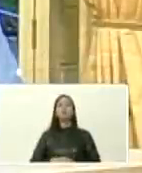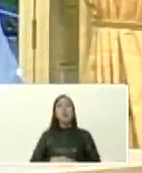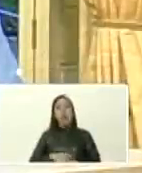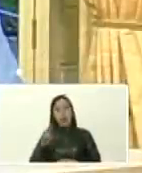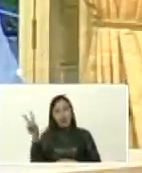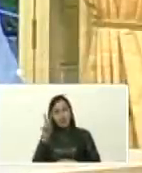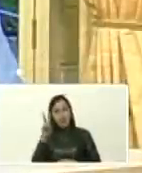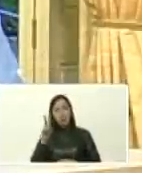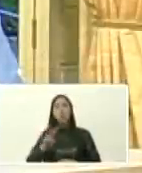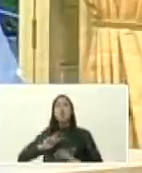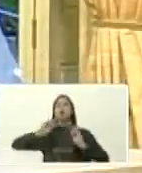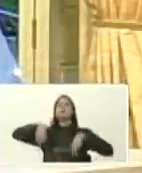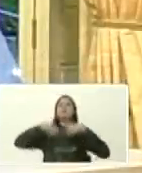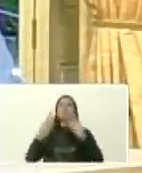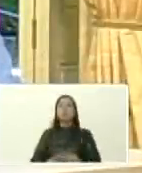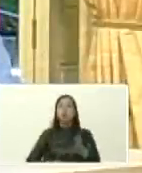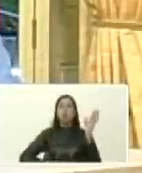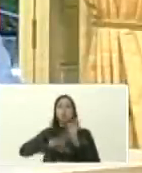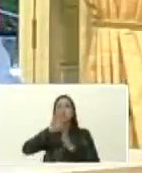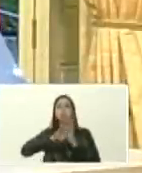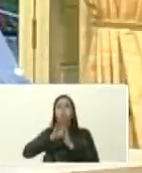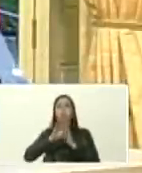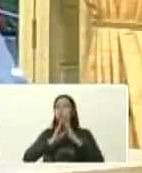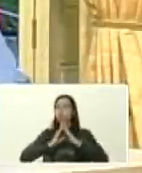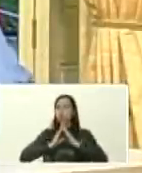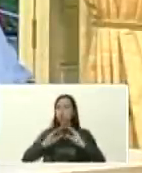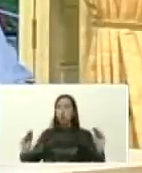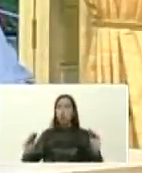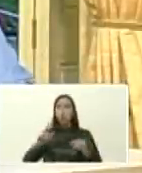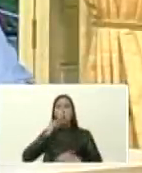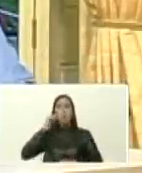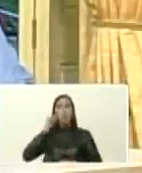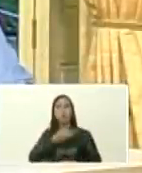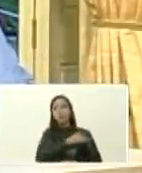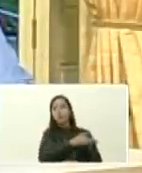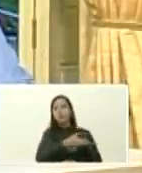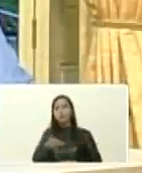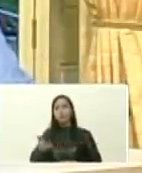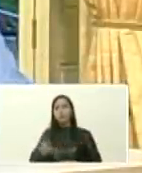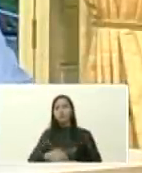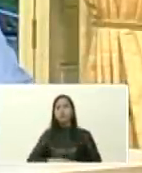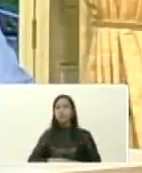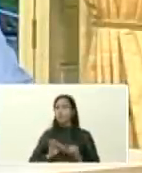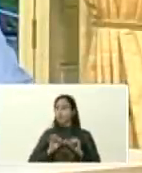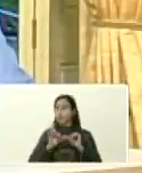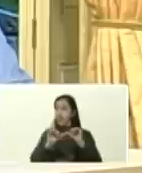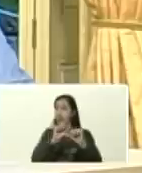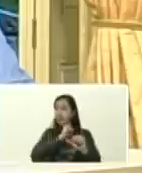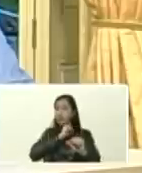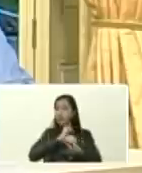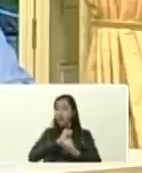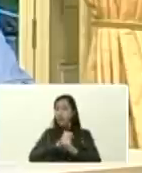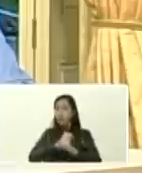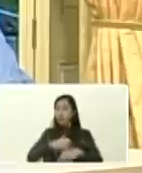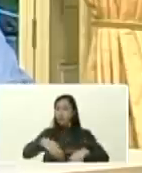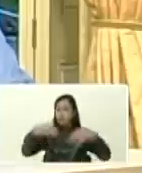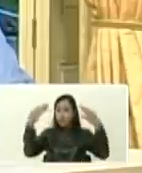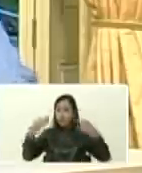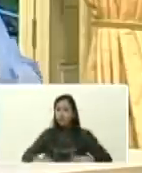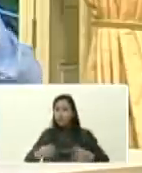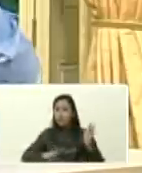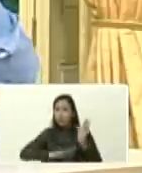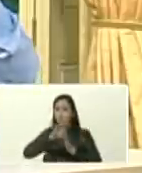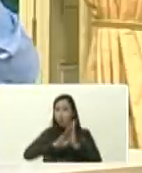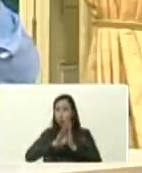Venezuela potencia de todos y de todas. Bueno, a seguir trabajando, a seguir